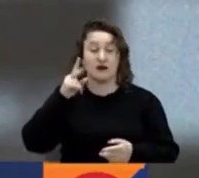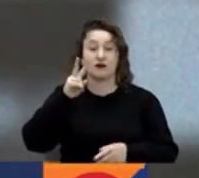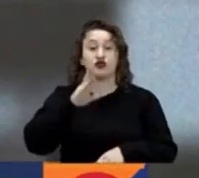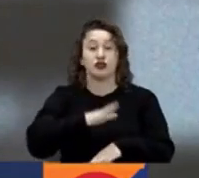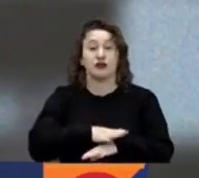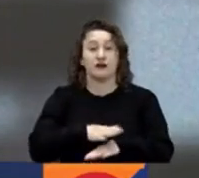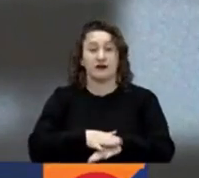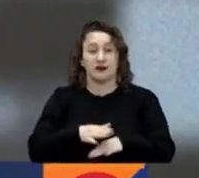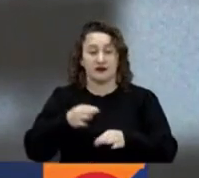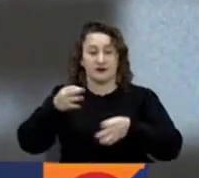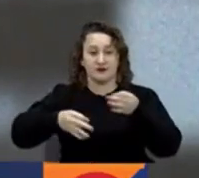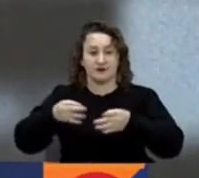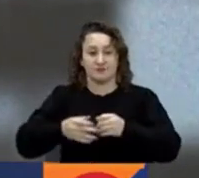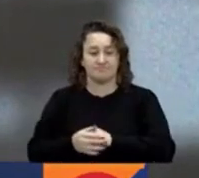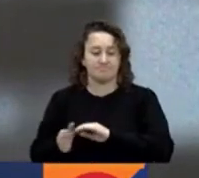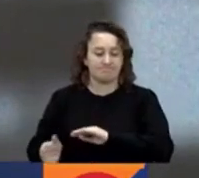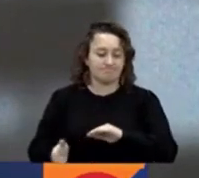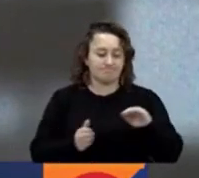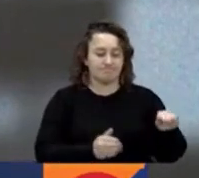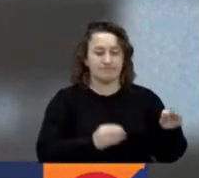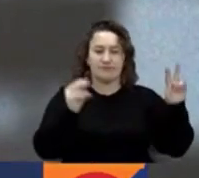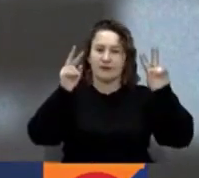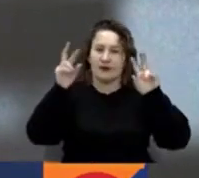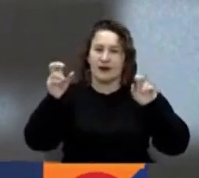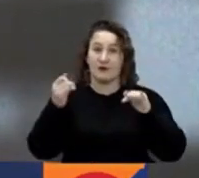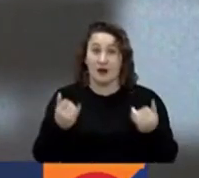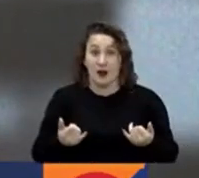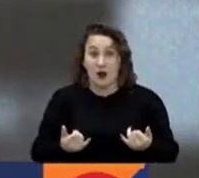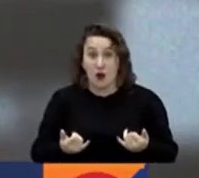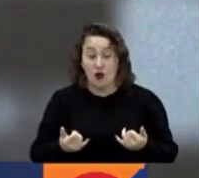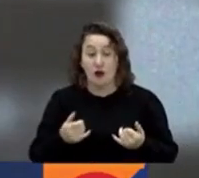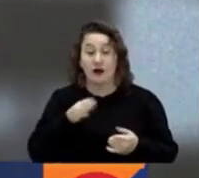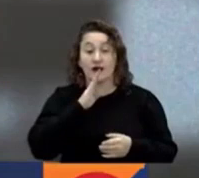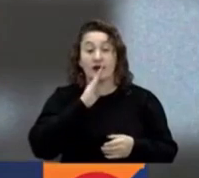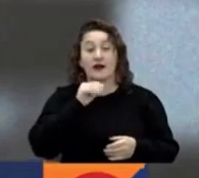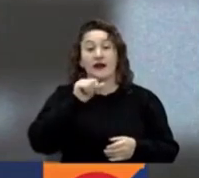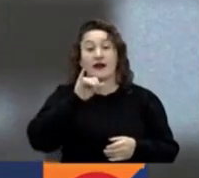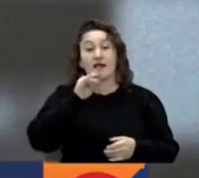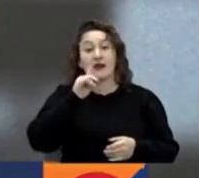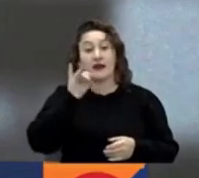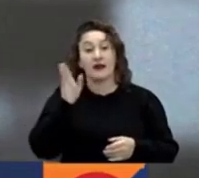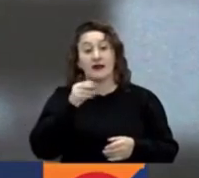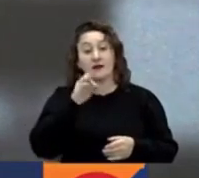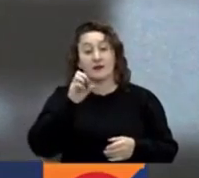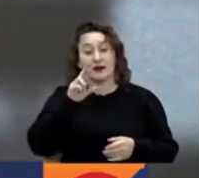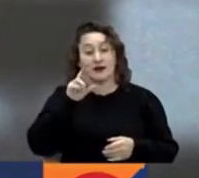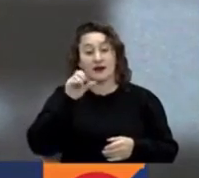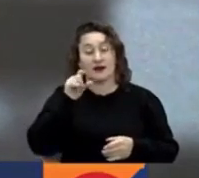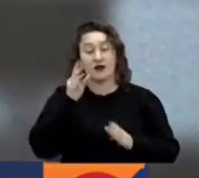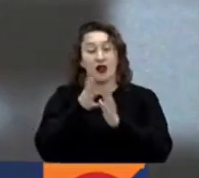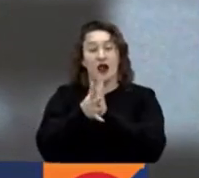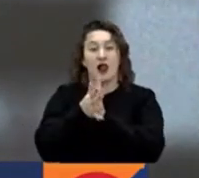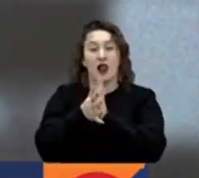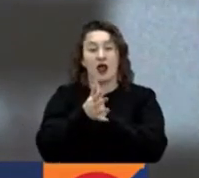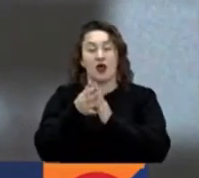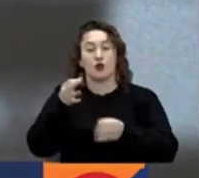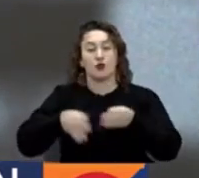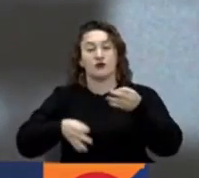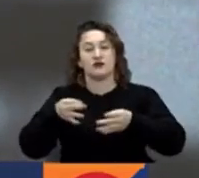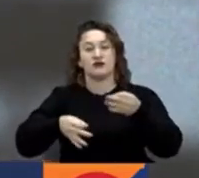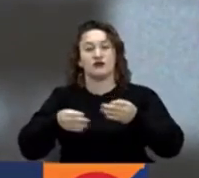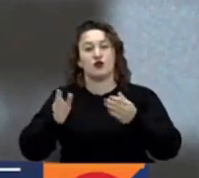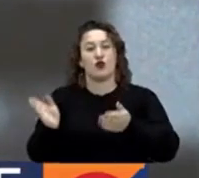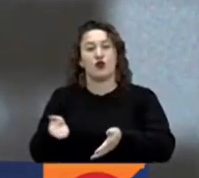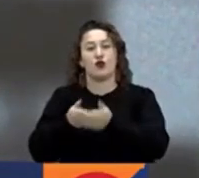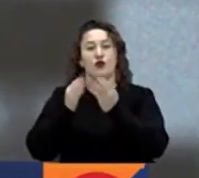tarde. Y cambiamos de tema porque a esta hora la excongresista Aida Merlano está declarando de manera virtual en el juicio contra Julio Gerlain. La